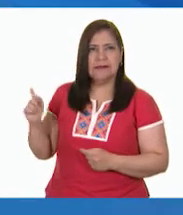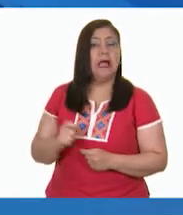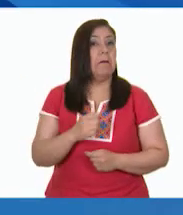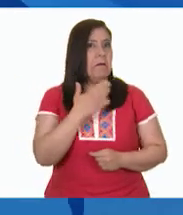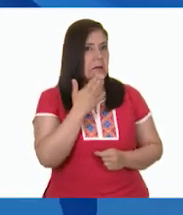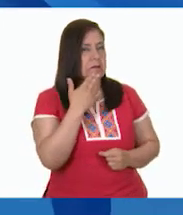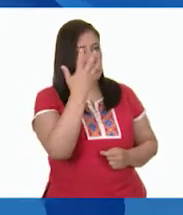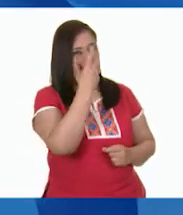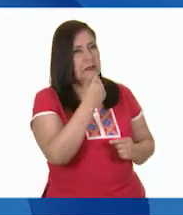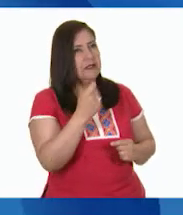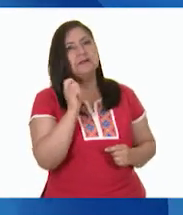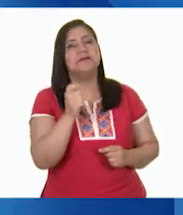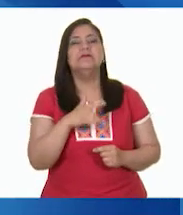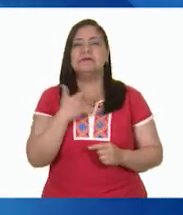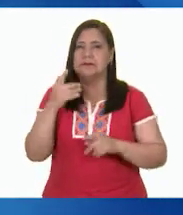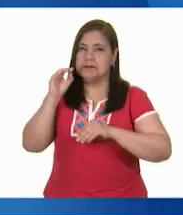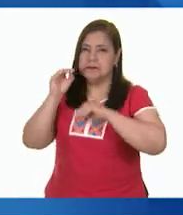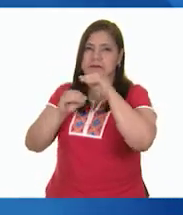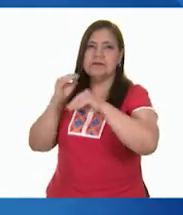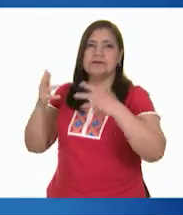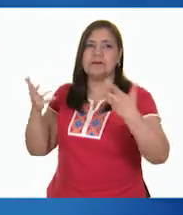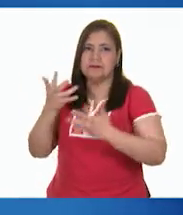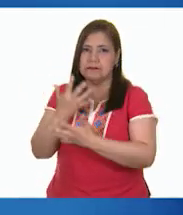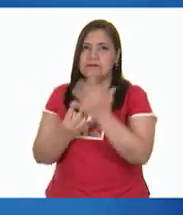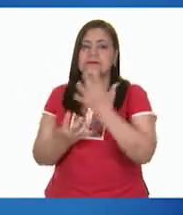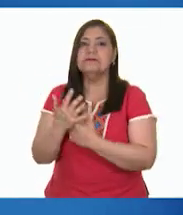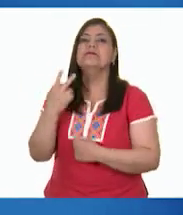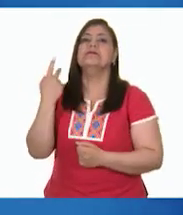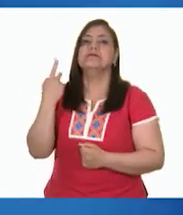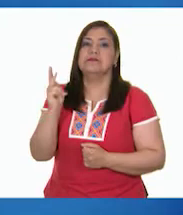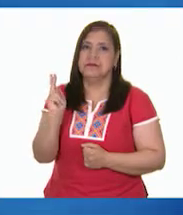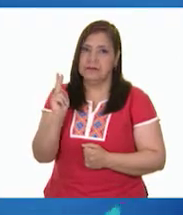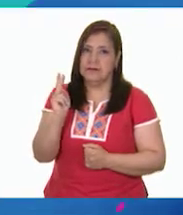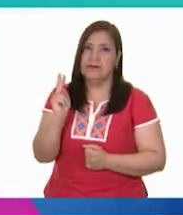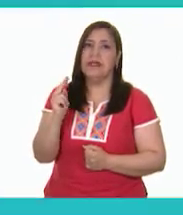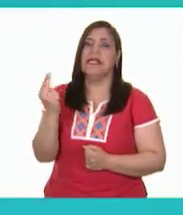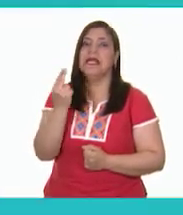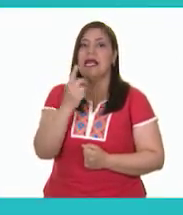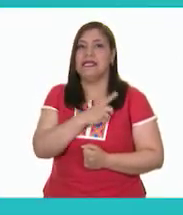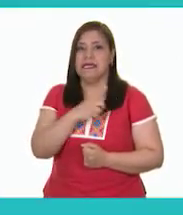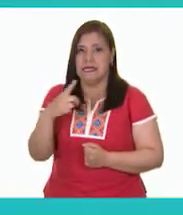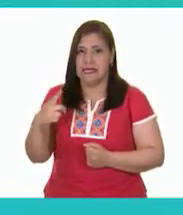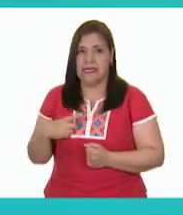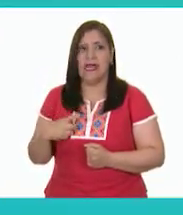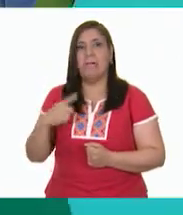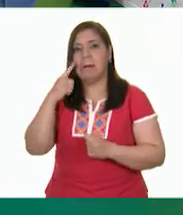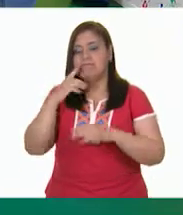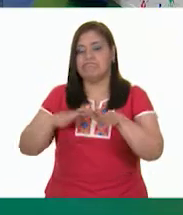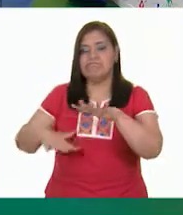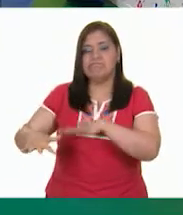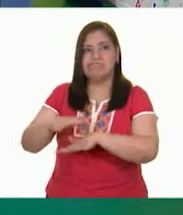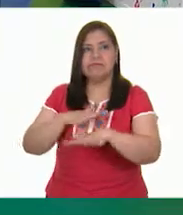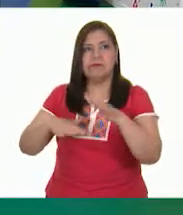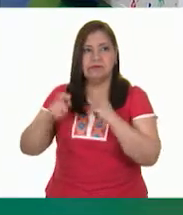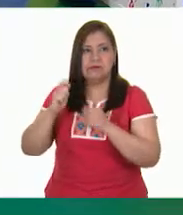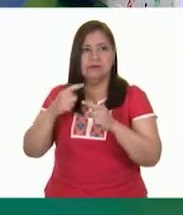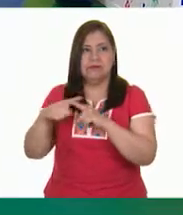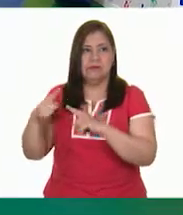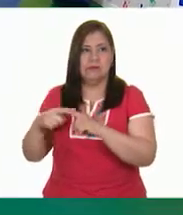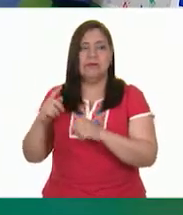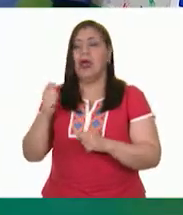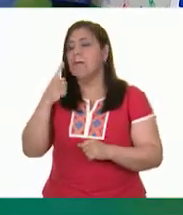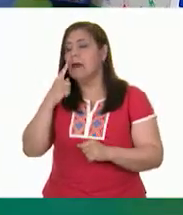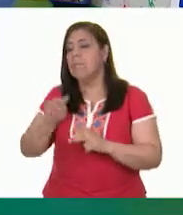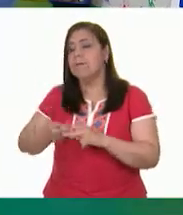está, muy bien. Ya. Ahora tratemos de armarlo. Perfecto. Pero vamos a ir comentando que vamos viendo en las piezas, ¿te parece? Sí. Ok. ¿Con cuál